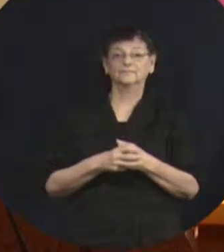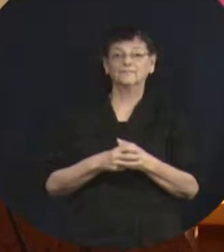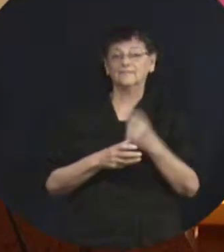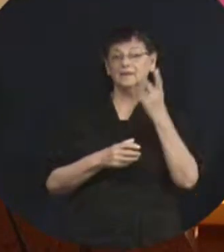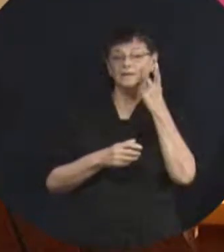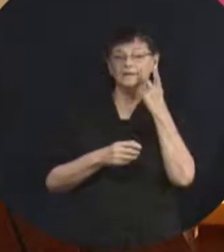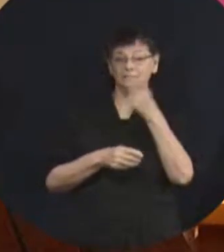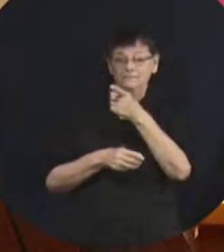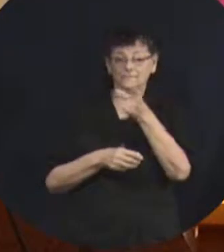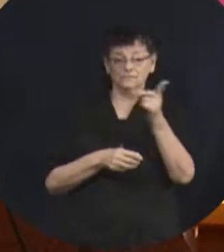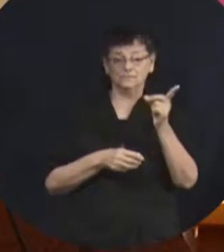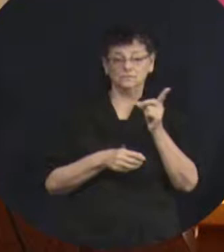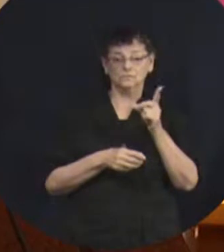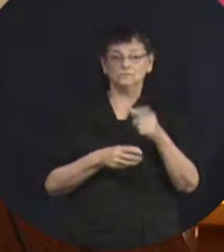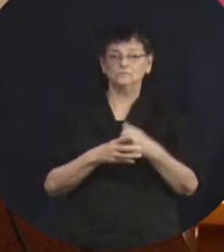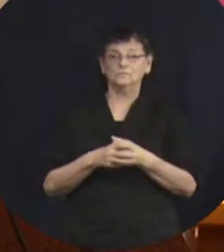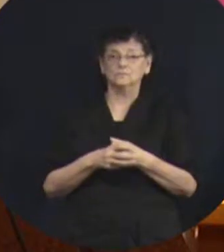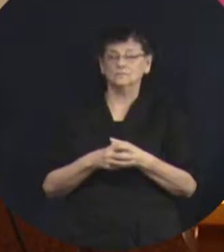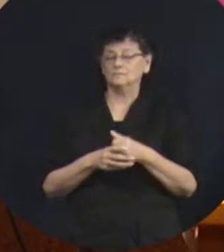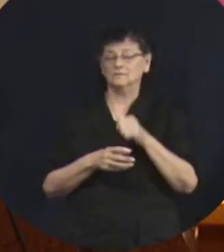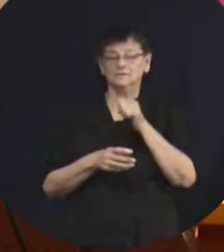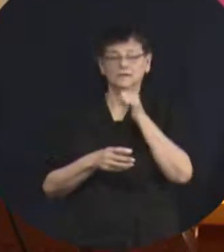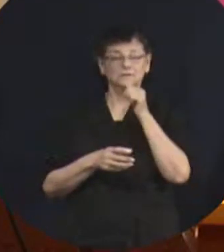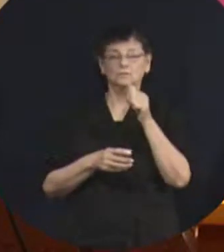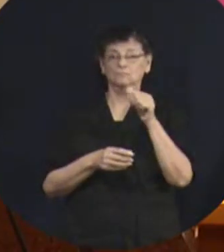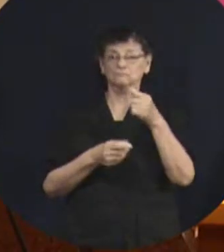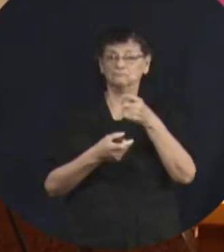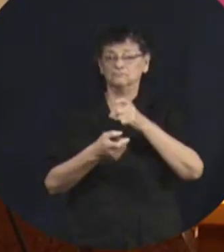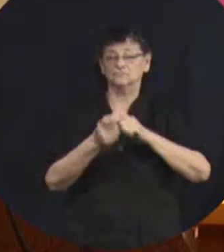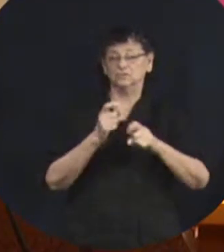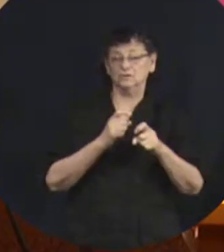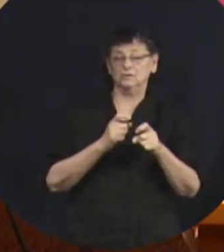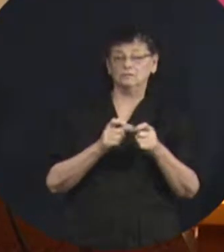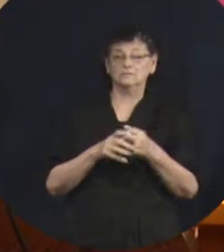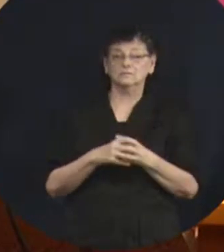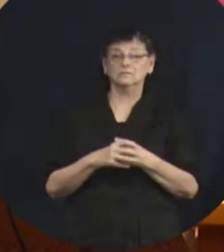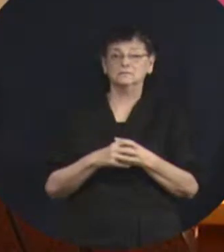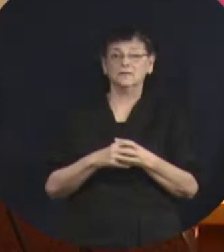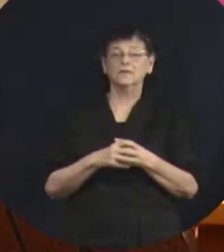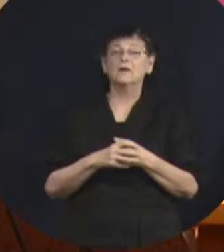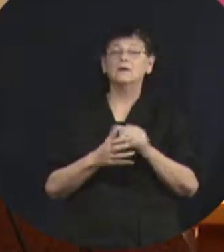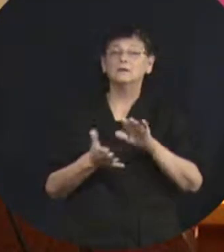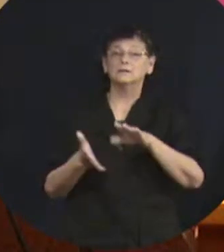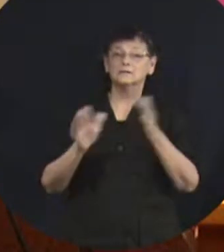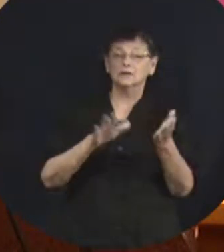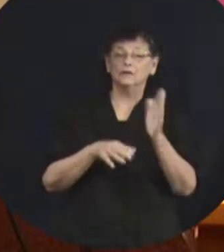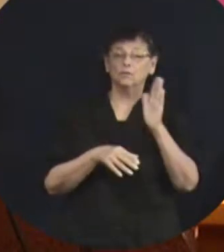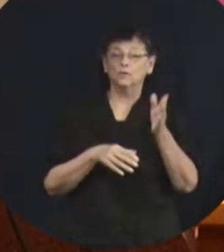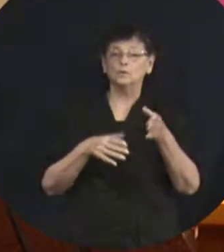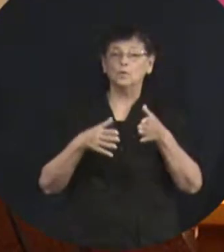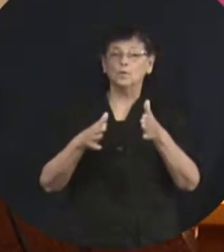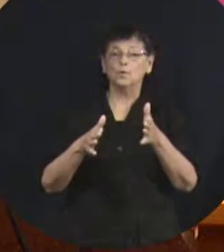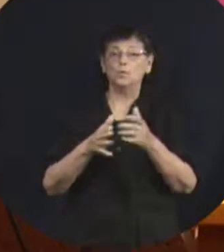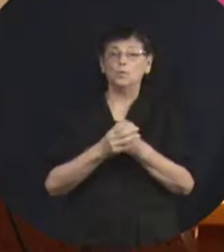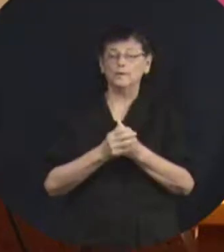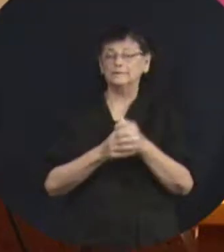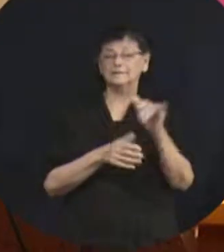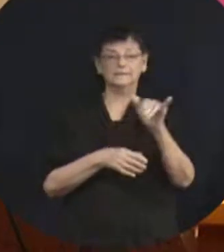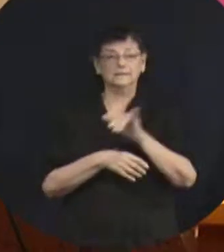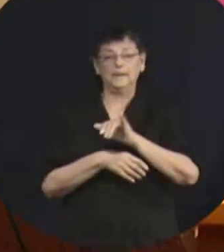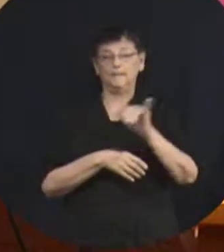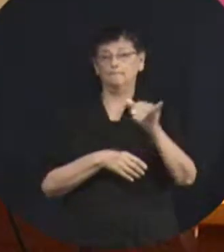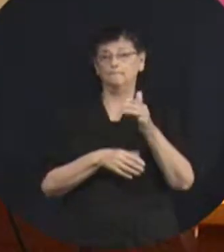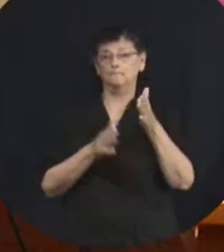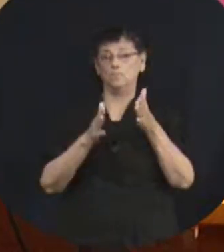Y si ustedes no se arrepienten, perecerán de manera semejante.